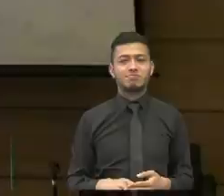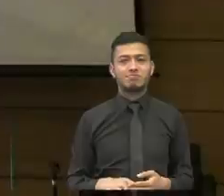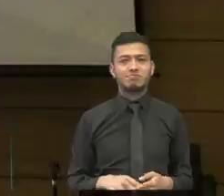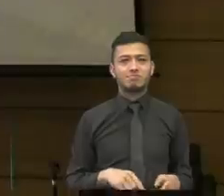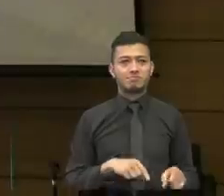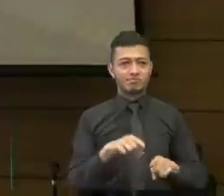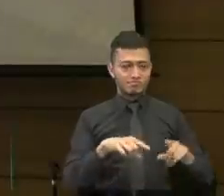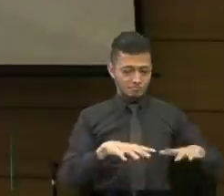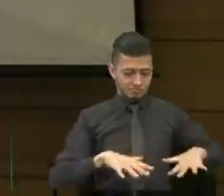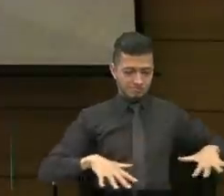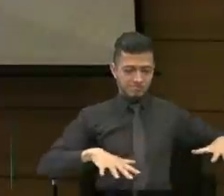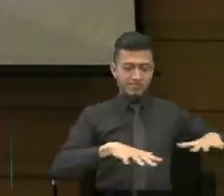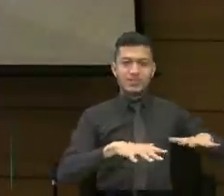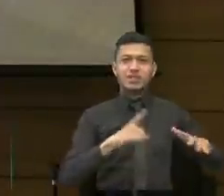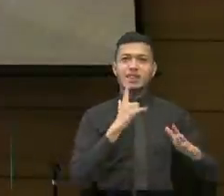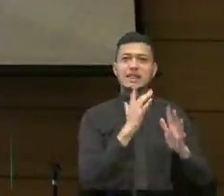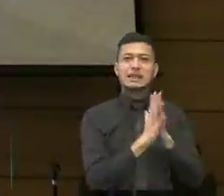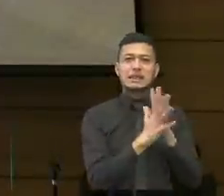centro empresarial,